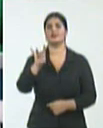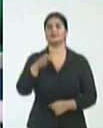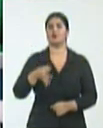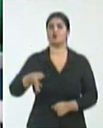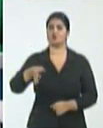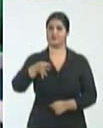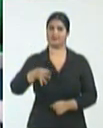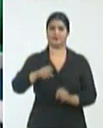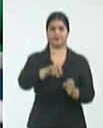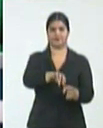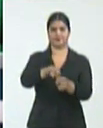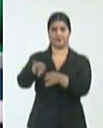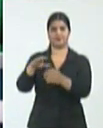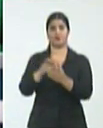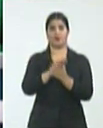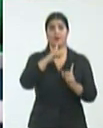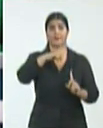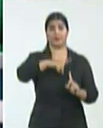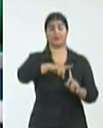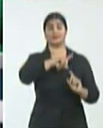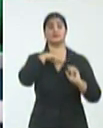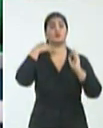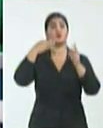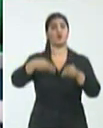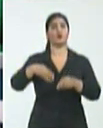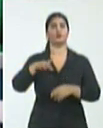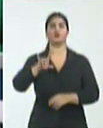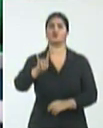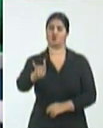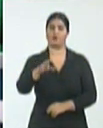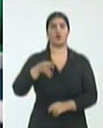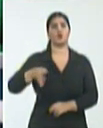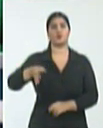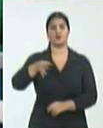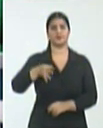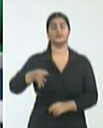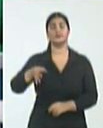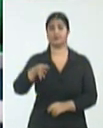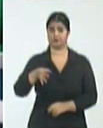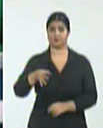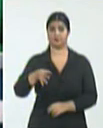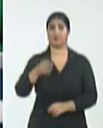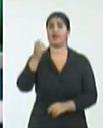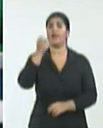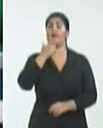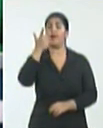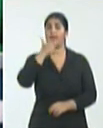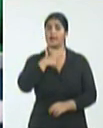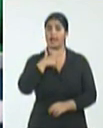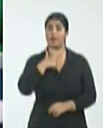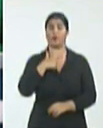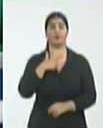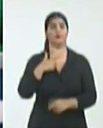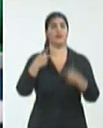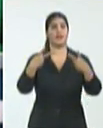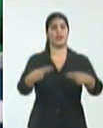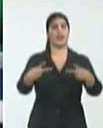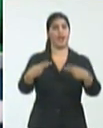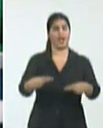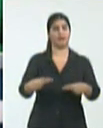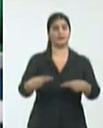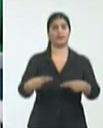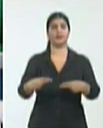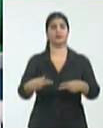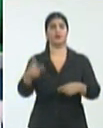de Matanzas fallecen 9 personas de los municipios Los Arabos, Cárdenas, Jagüey Grande